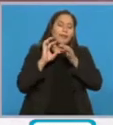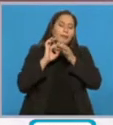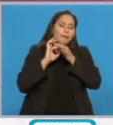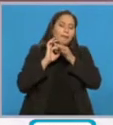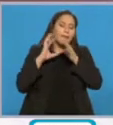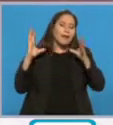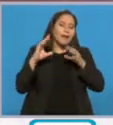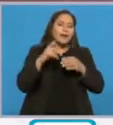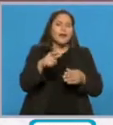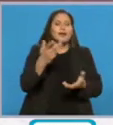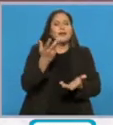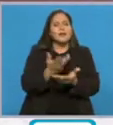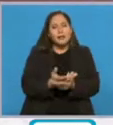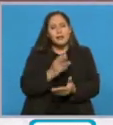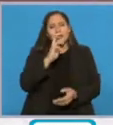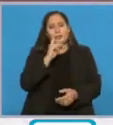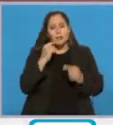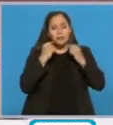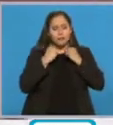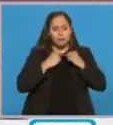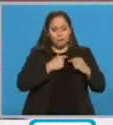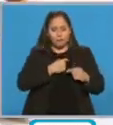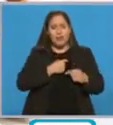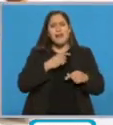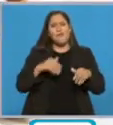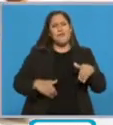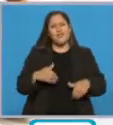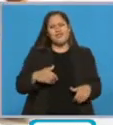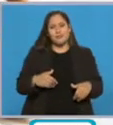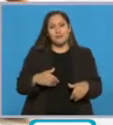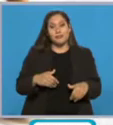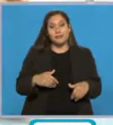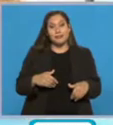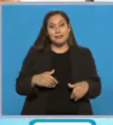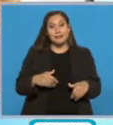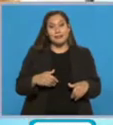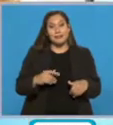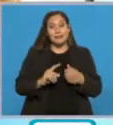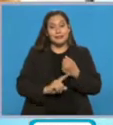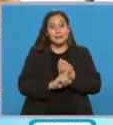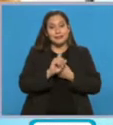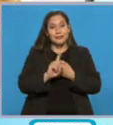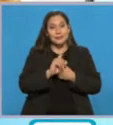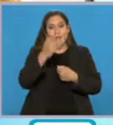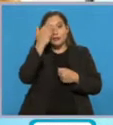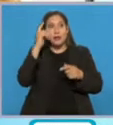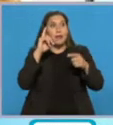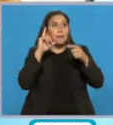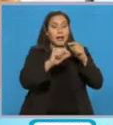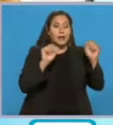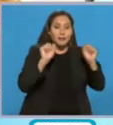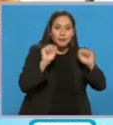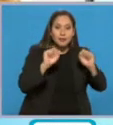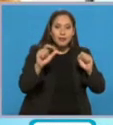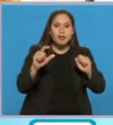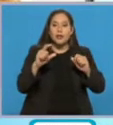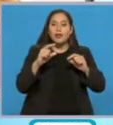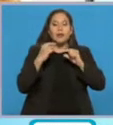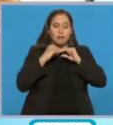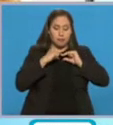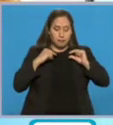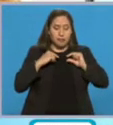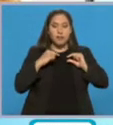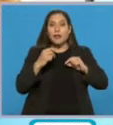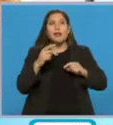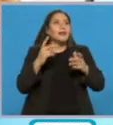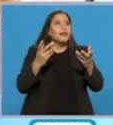Para que descanse mejor. para que descanse, le molesta. Y entonces viene el problema de que no sabemos en qué momento salir corriendo y el collar de Firulais no sabemos